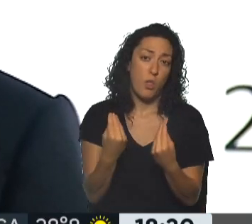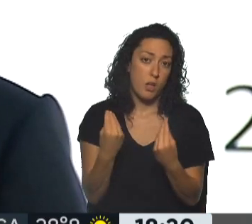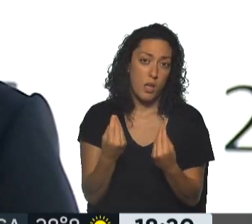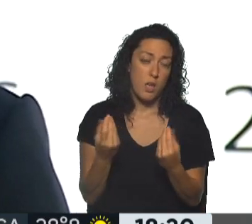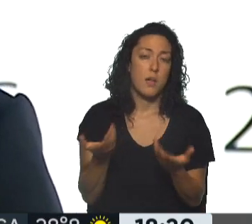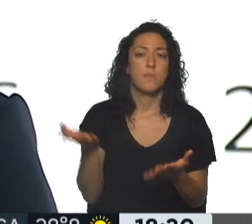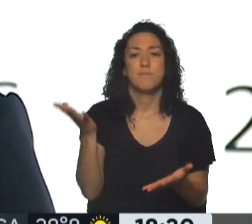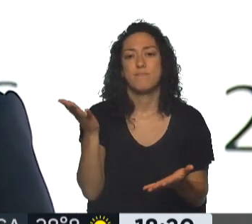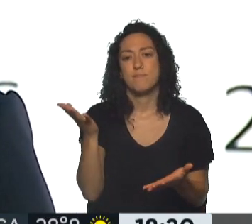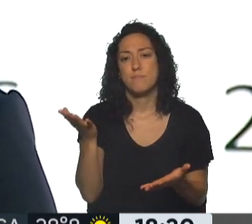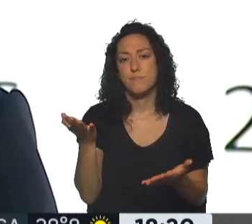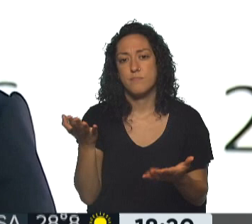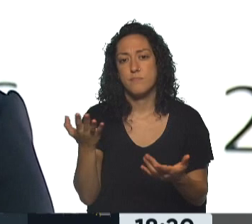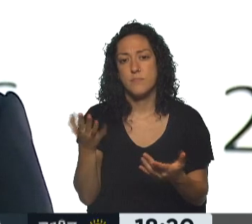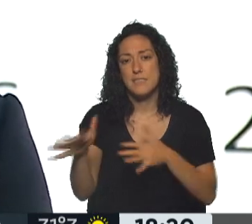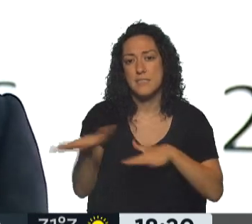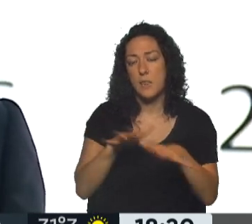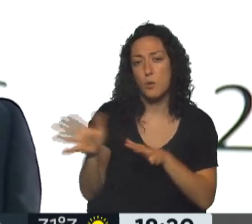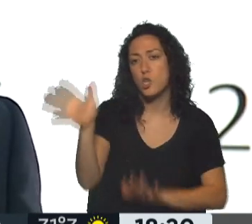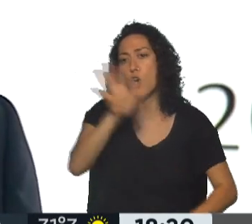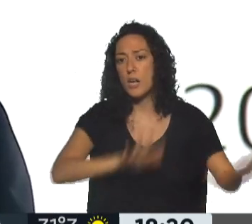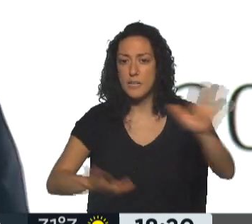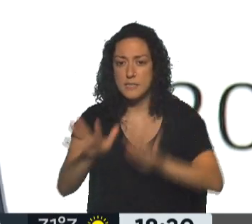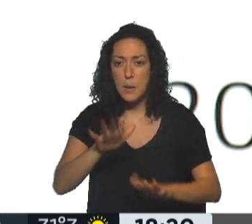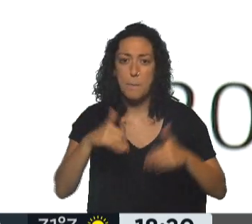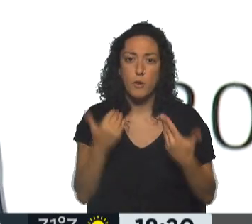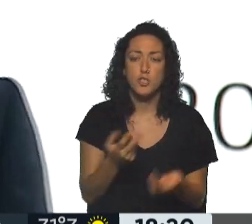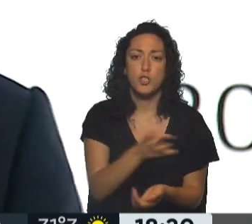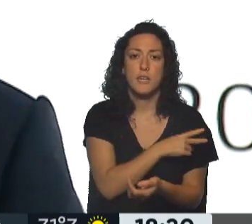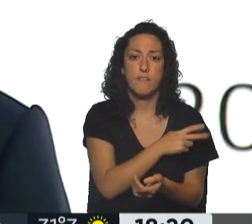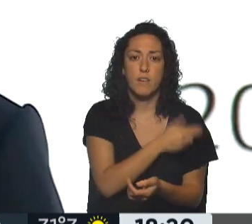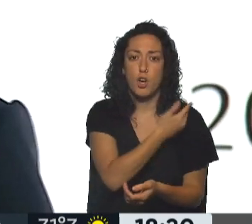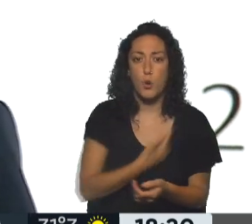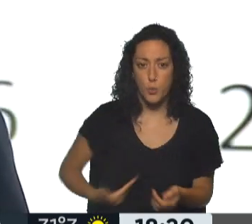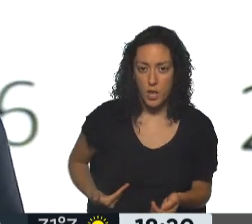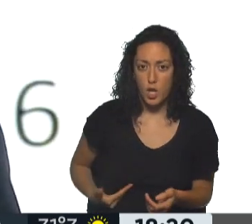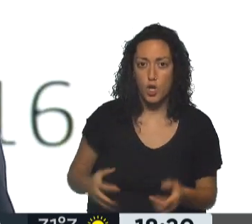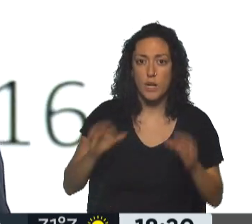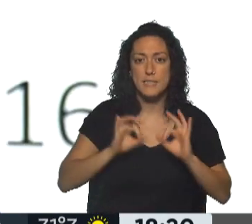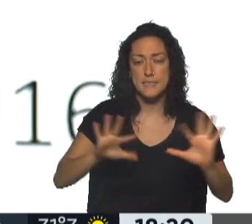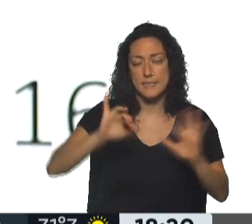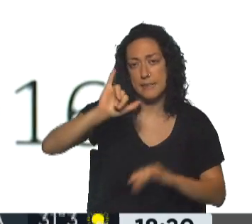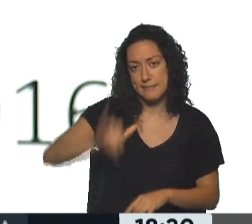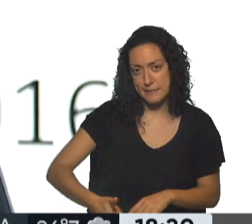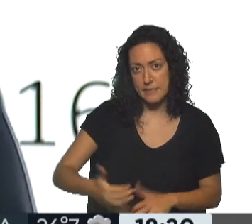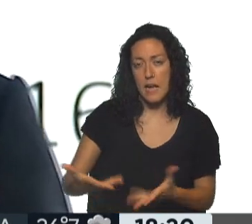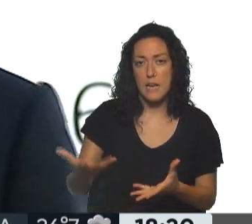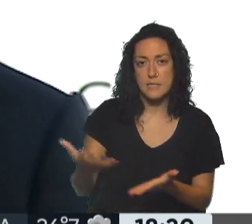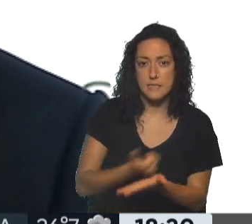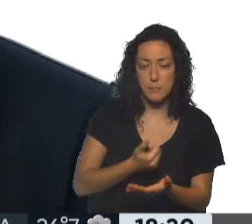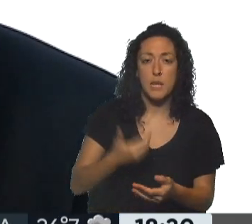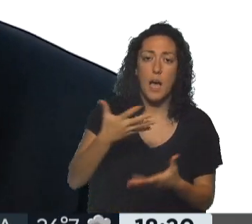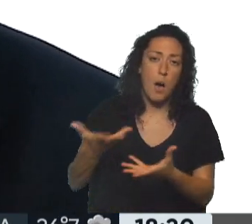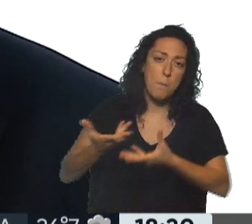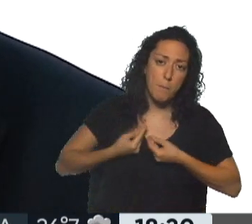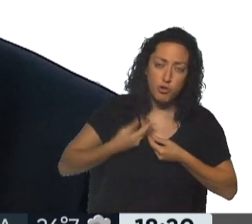un poco la situación. Por eso agradezco al jefe de gobierno que me ha dado absolutamente todo su apoyo, que me ha